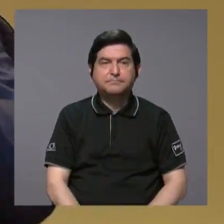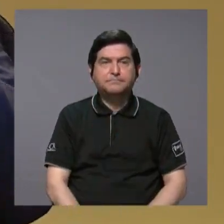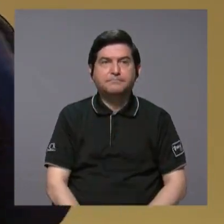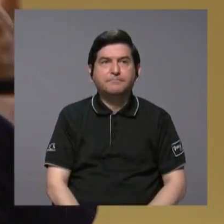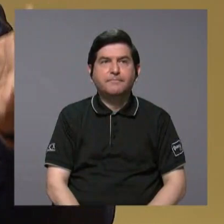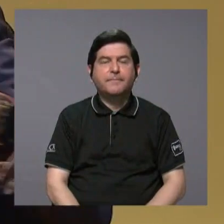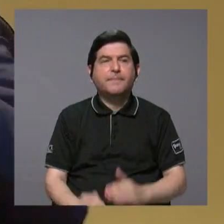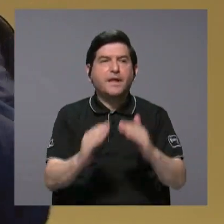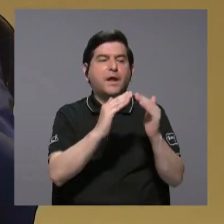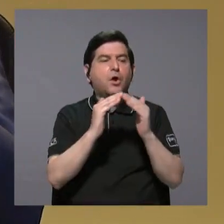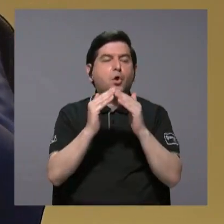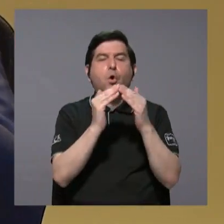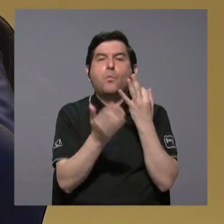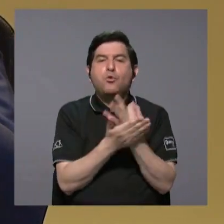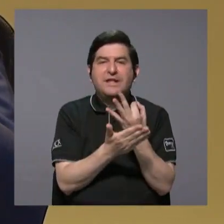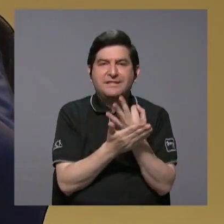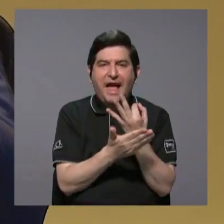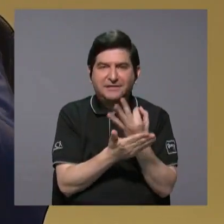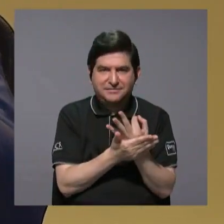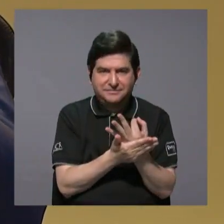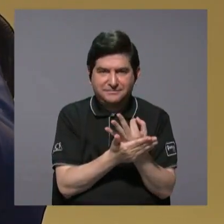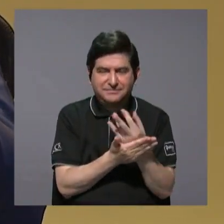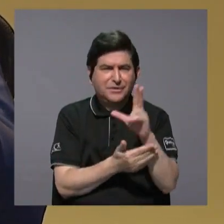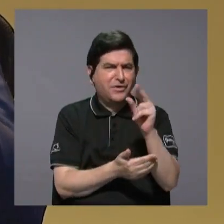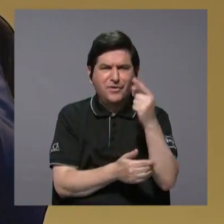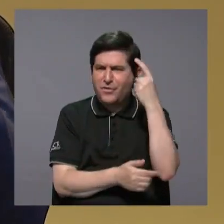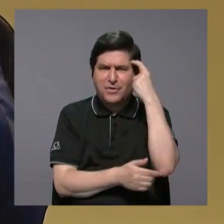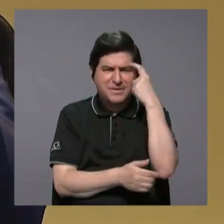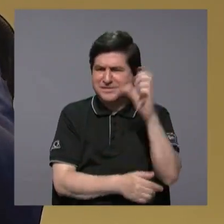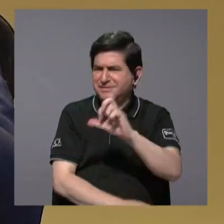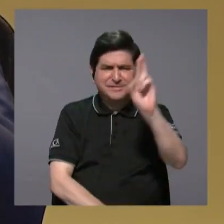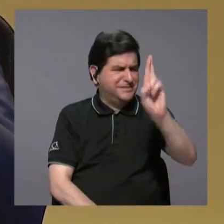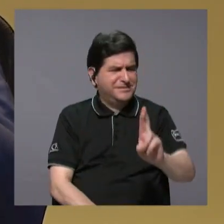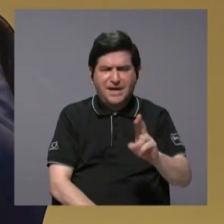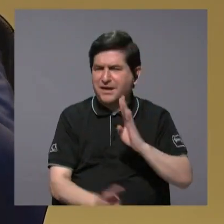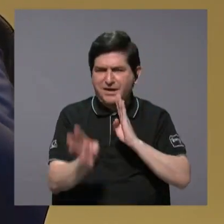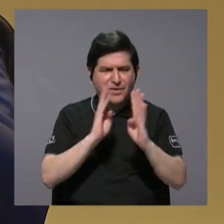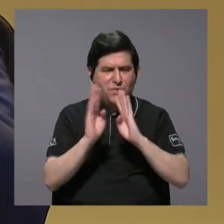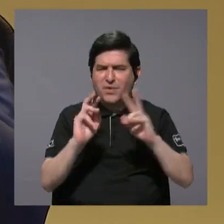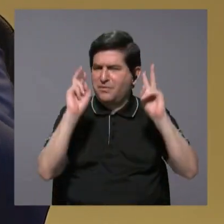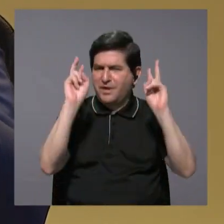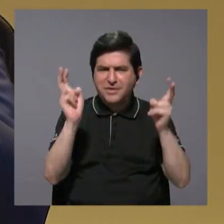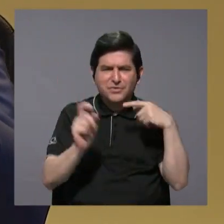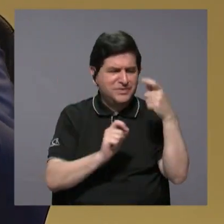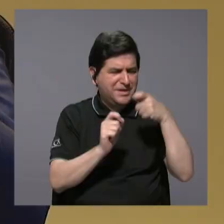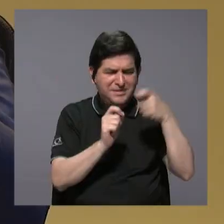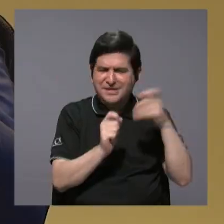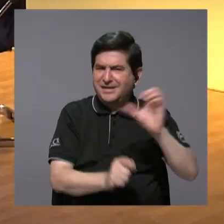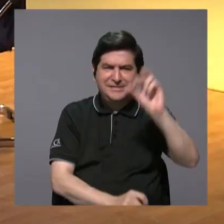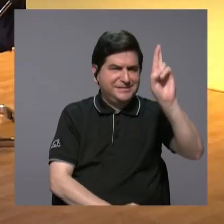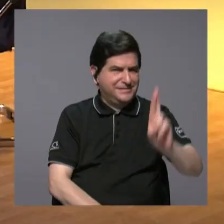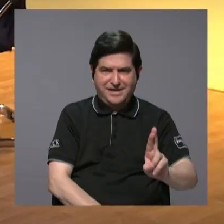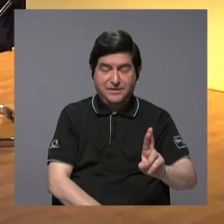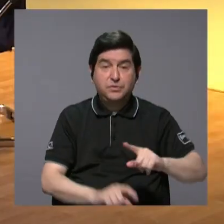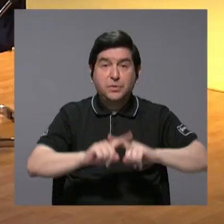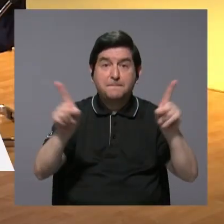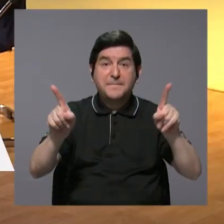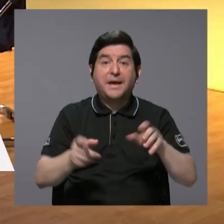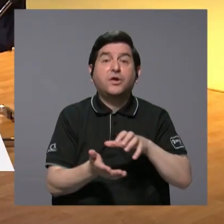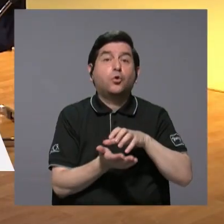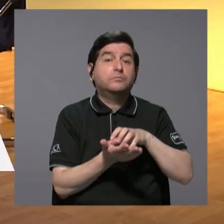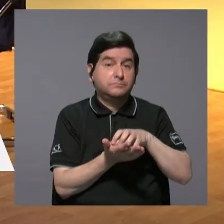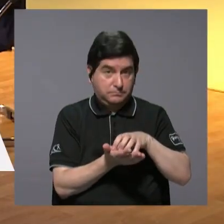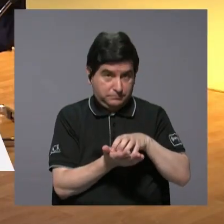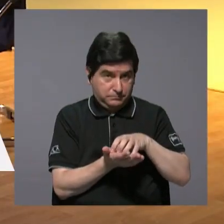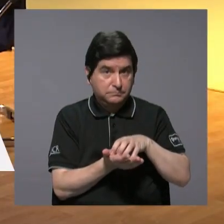como comunidad financiera, digamos. No lo veamos a nivel Costa Rica porque no estamos hablando de un tema propiamente de Costa Rica. Pero hay que cuestionarse